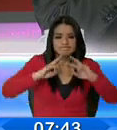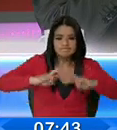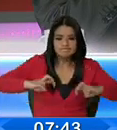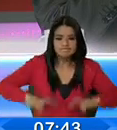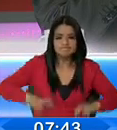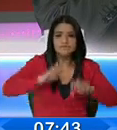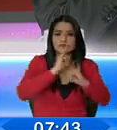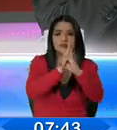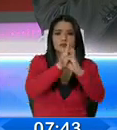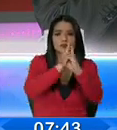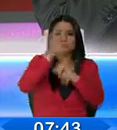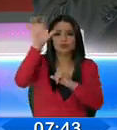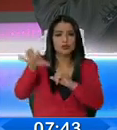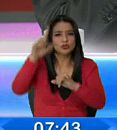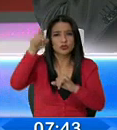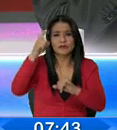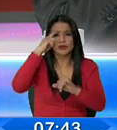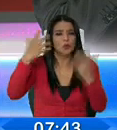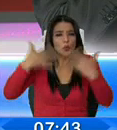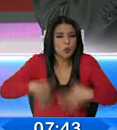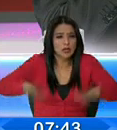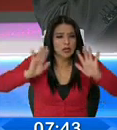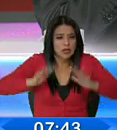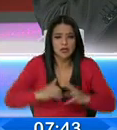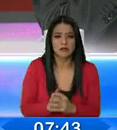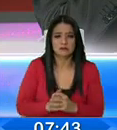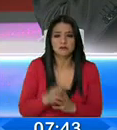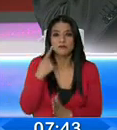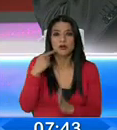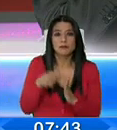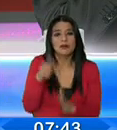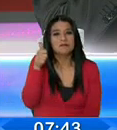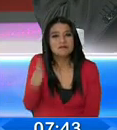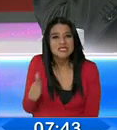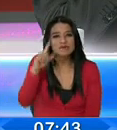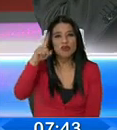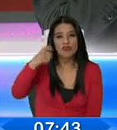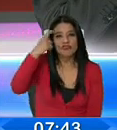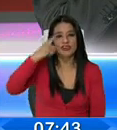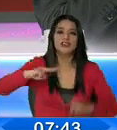las entidades del Ejecutivo. No puede ser una entidad del propio Ejecutivo